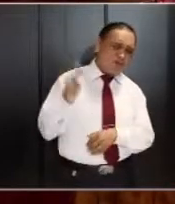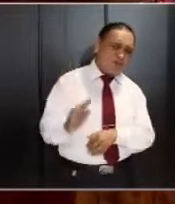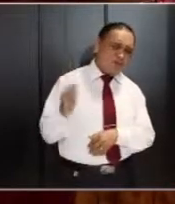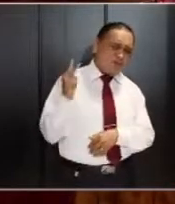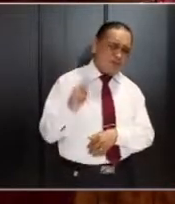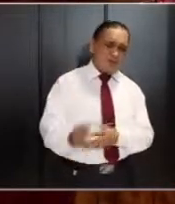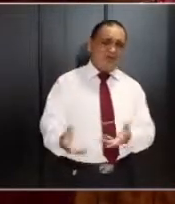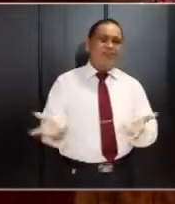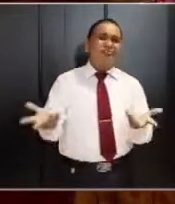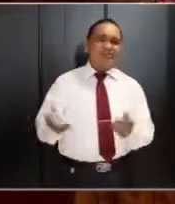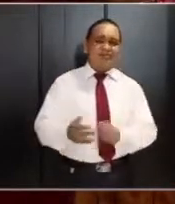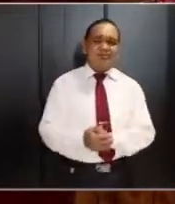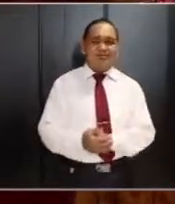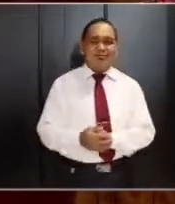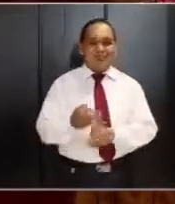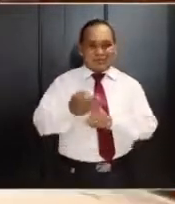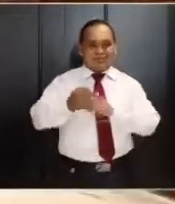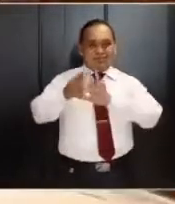aquí